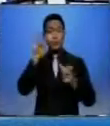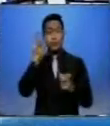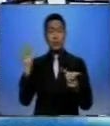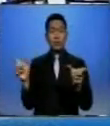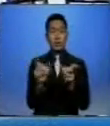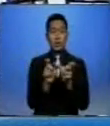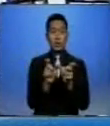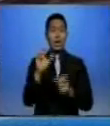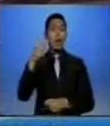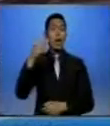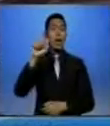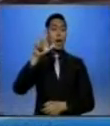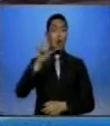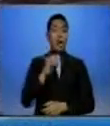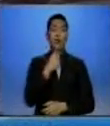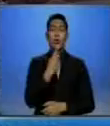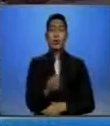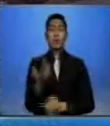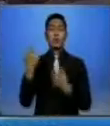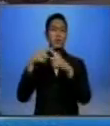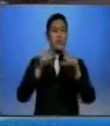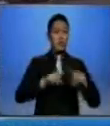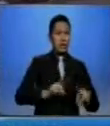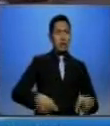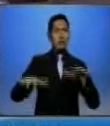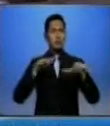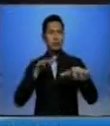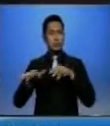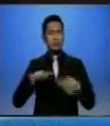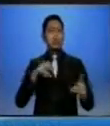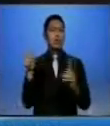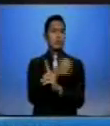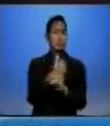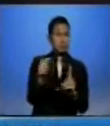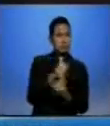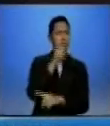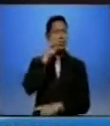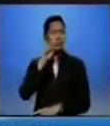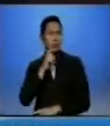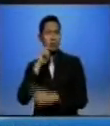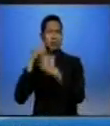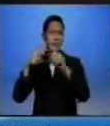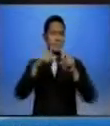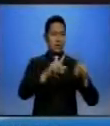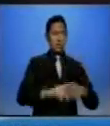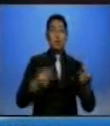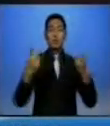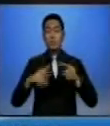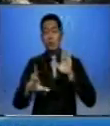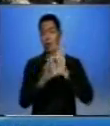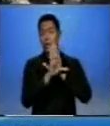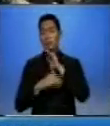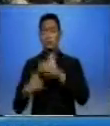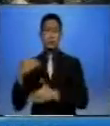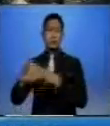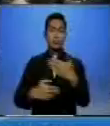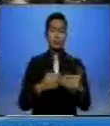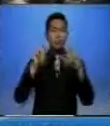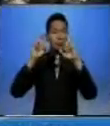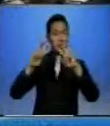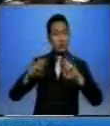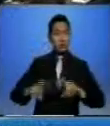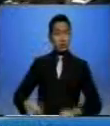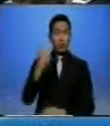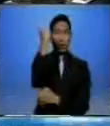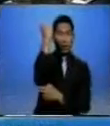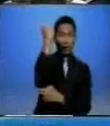de nuevas unidades especializadas en violencia de género a nivel nacional y el inicio de procesos legales en casos donde se investigan graves violaciones